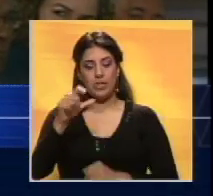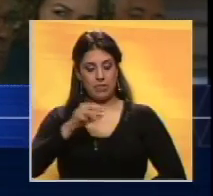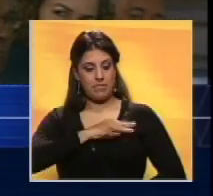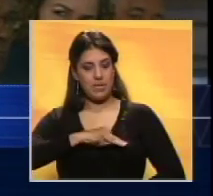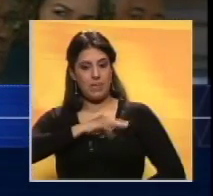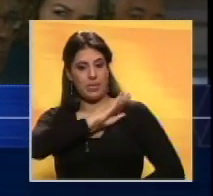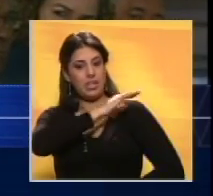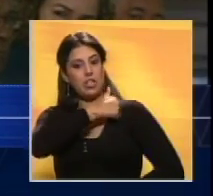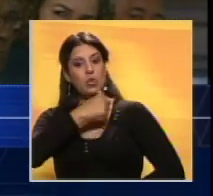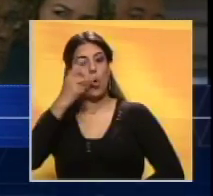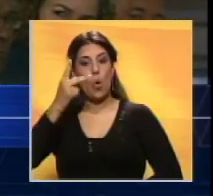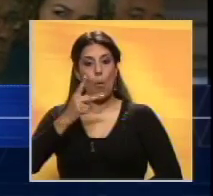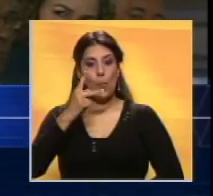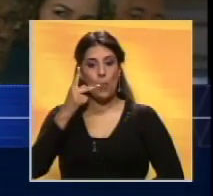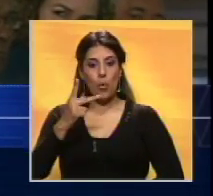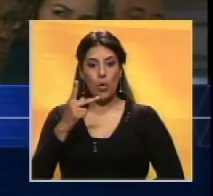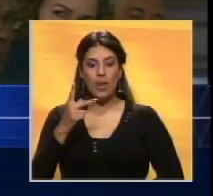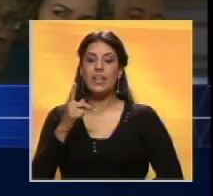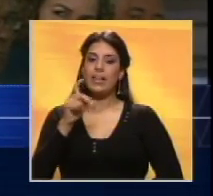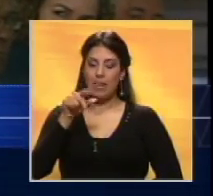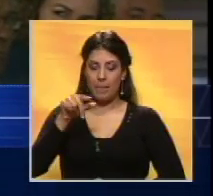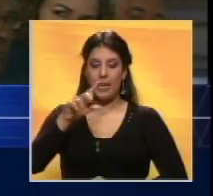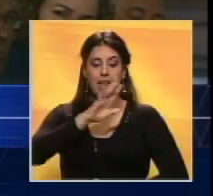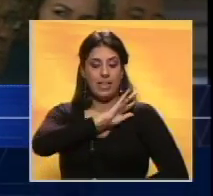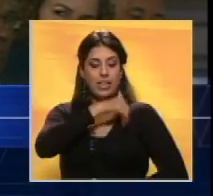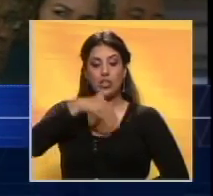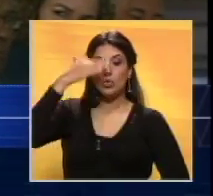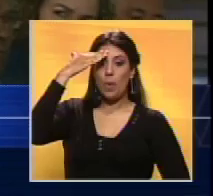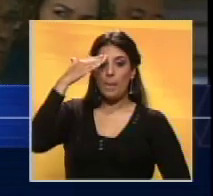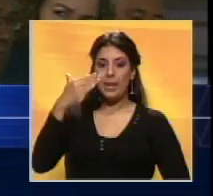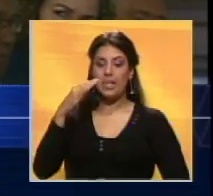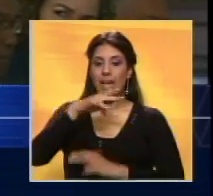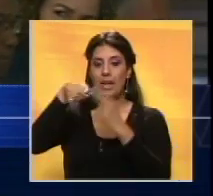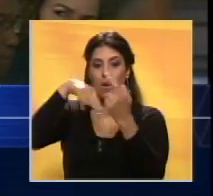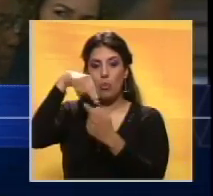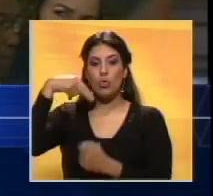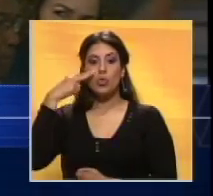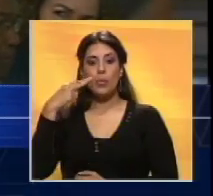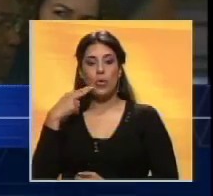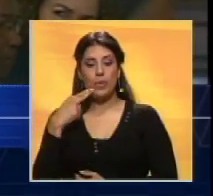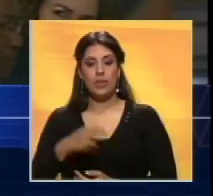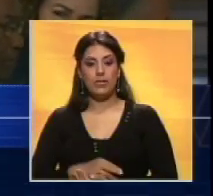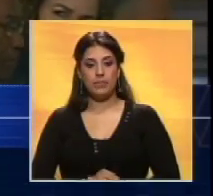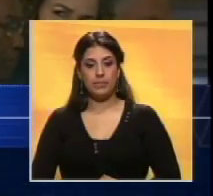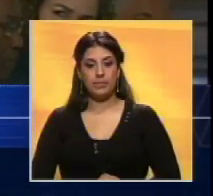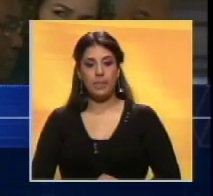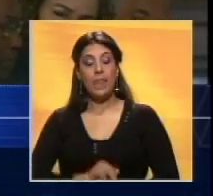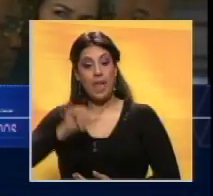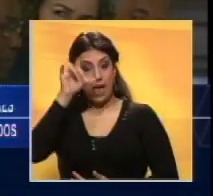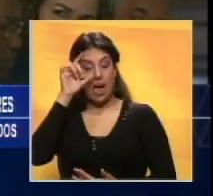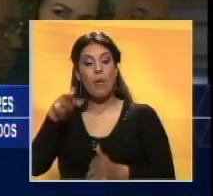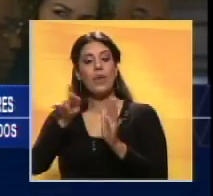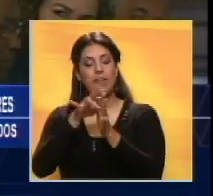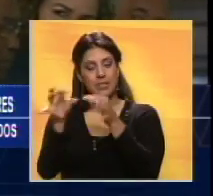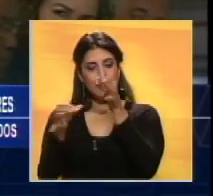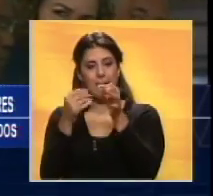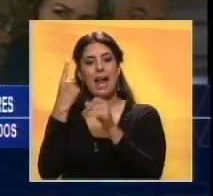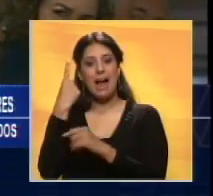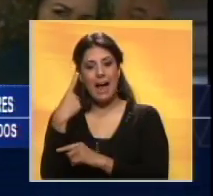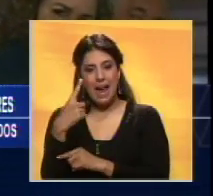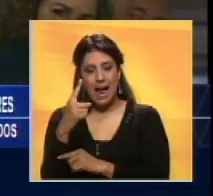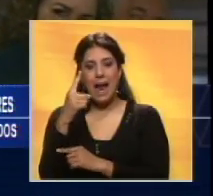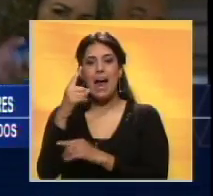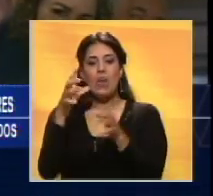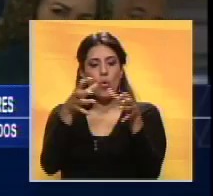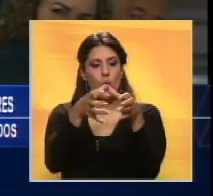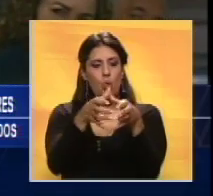la dirección política y de la dirección militar de la Revolución Bolivariana. Jaua reiteró que hay una